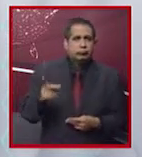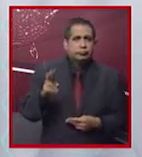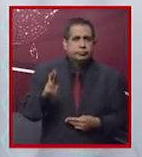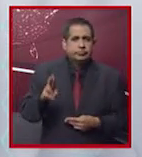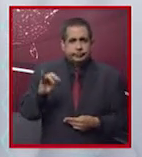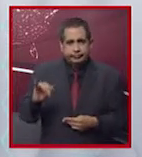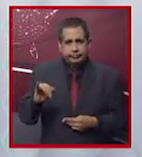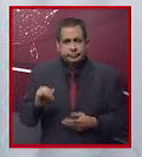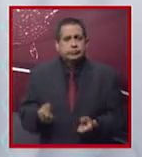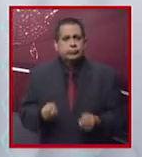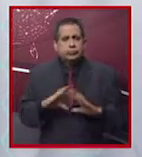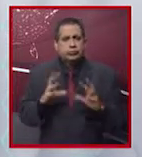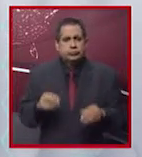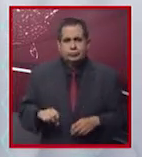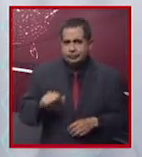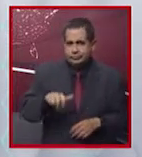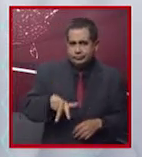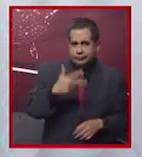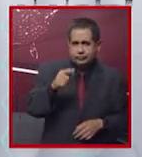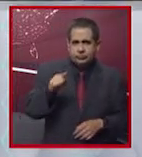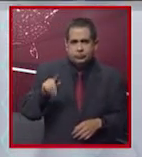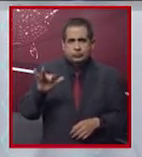Partido Revolucionario Institucional cuenta con el